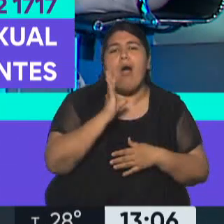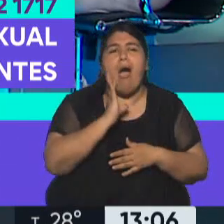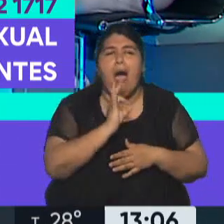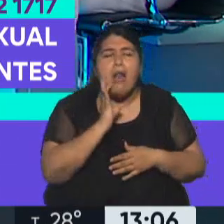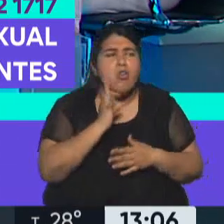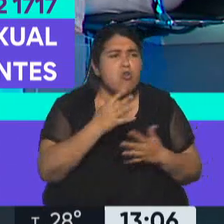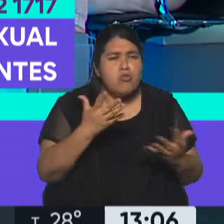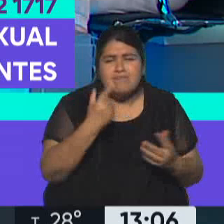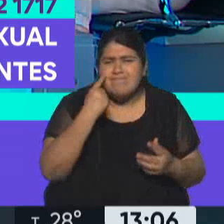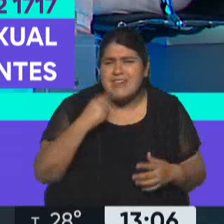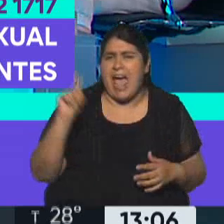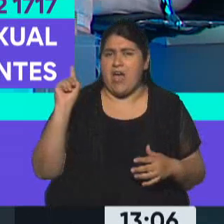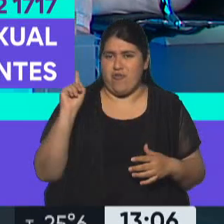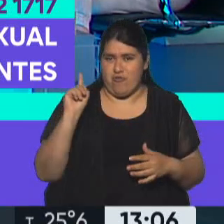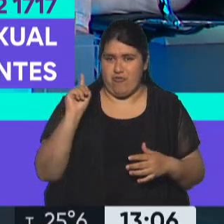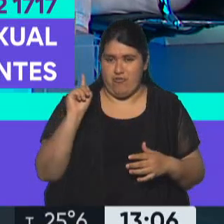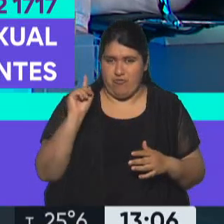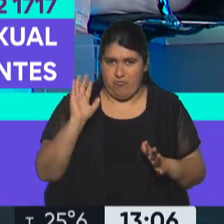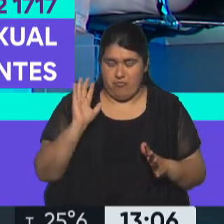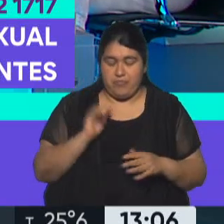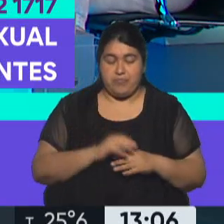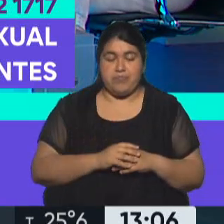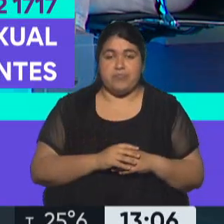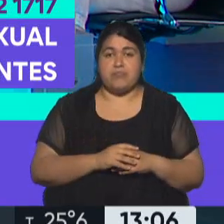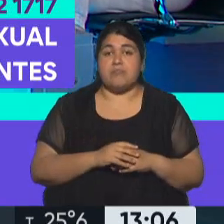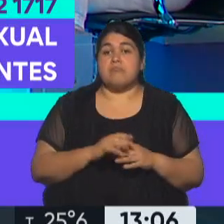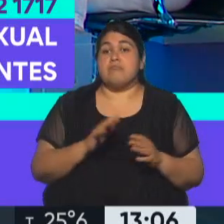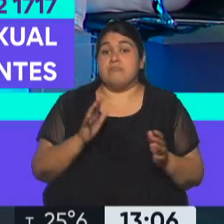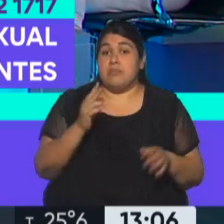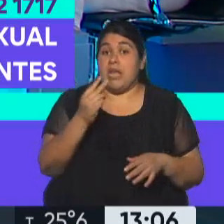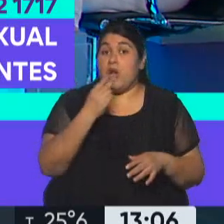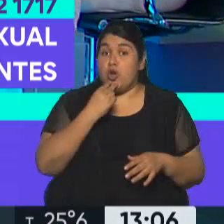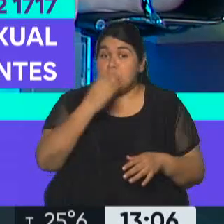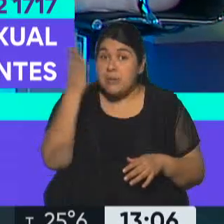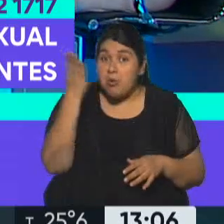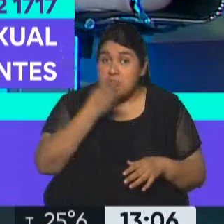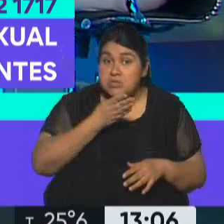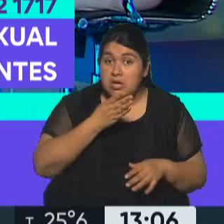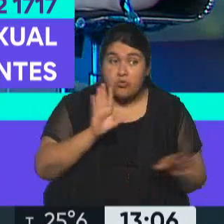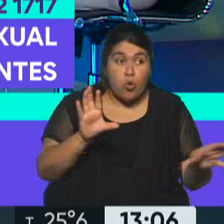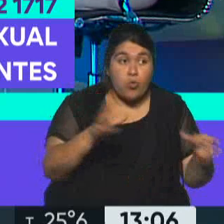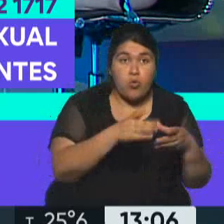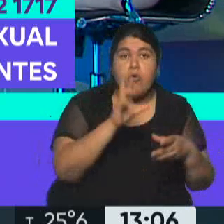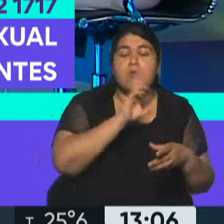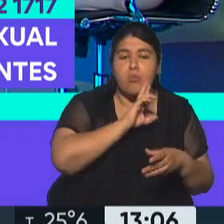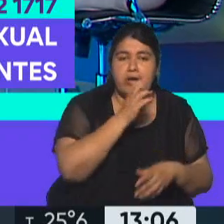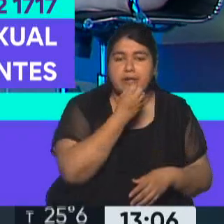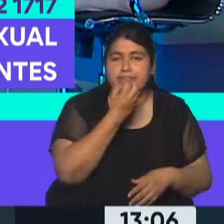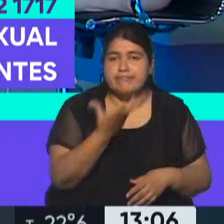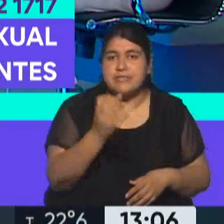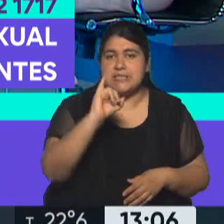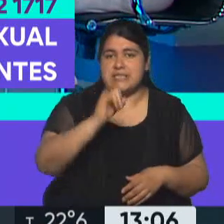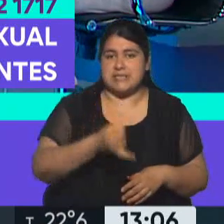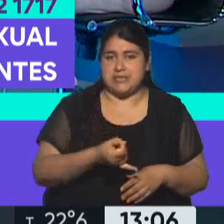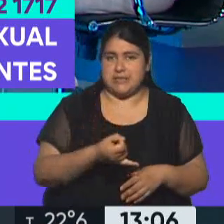sexual cuando no querían hacerlo. Y de hecho, el 11% de estas mujeres declararon que sí. Que es